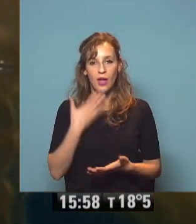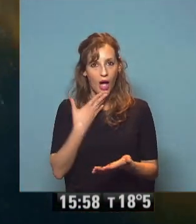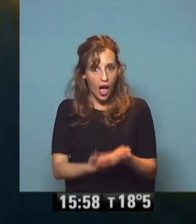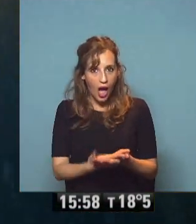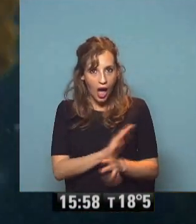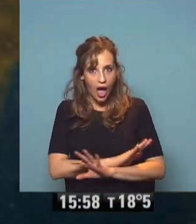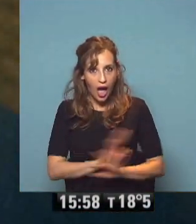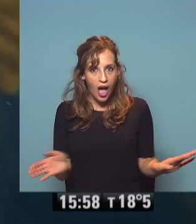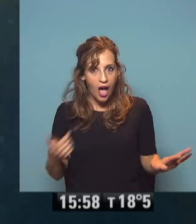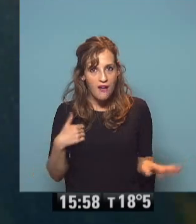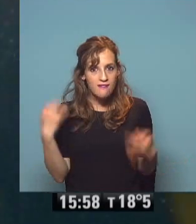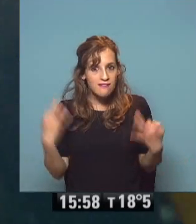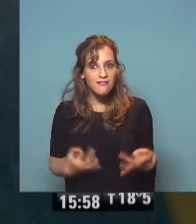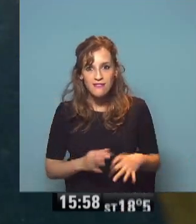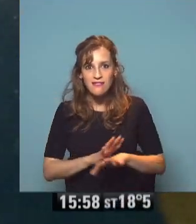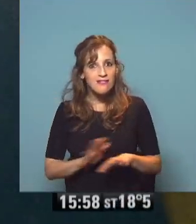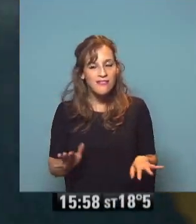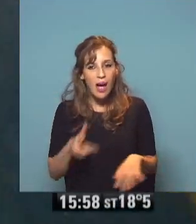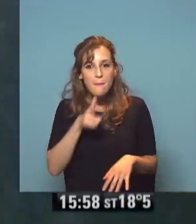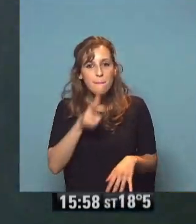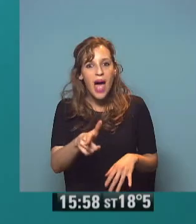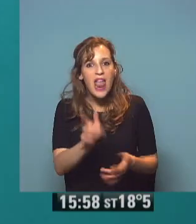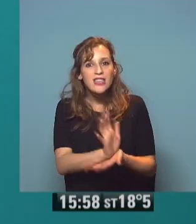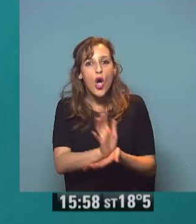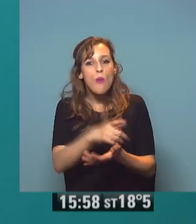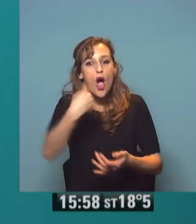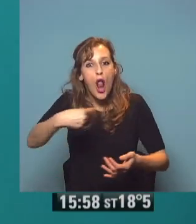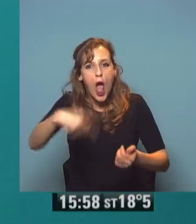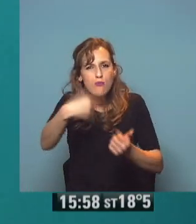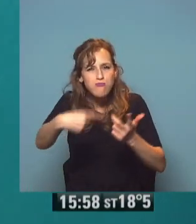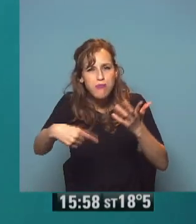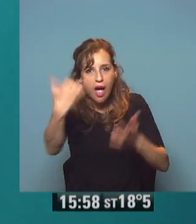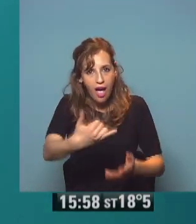¡Wow! Es increíble. Parece que lleva un arcoíris fluorescente adentro.